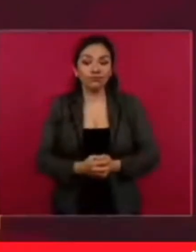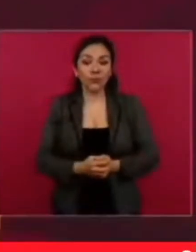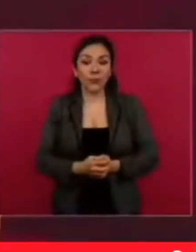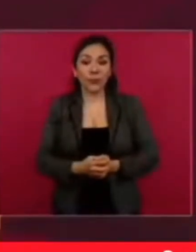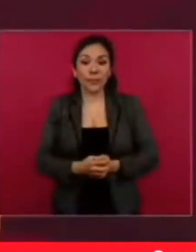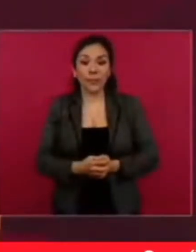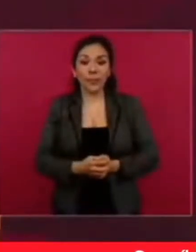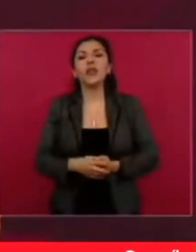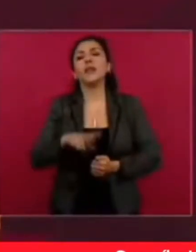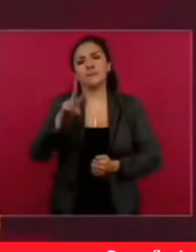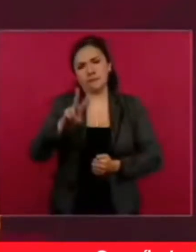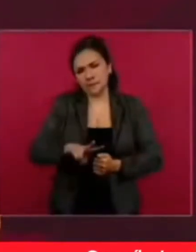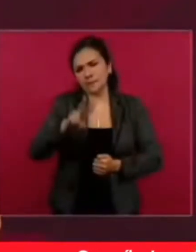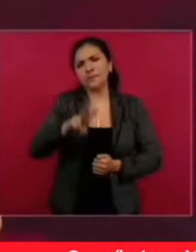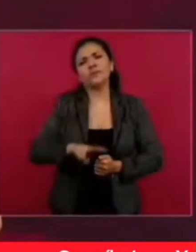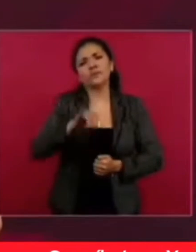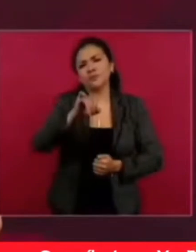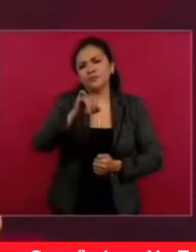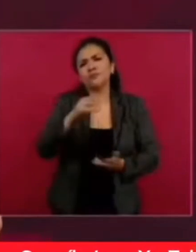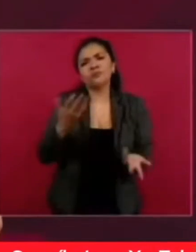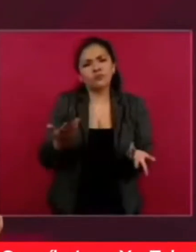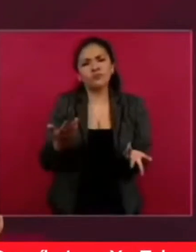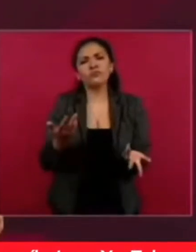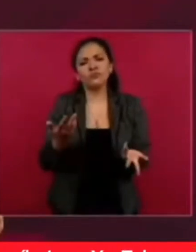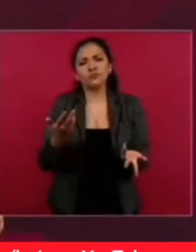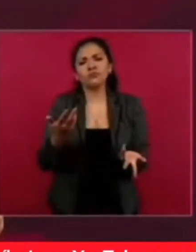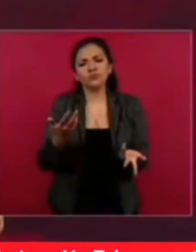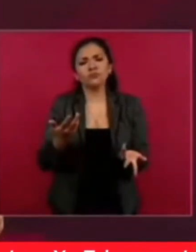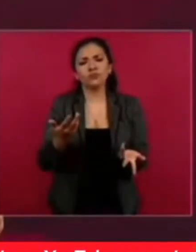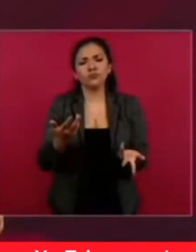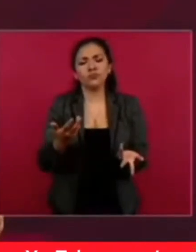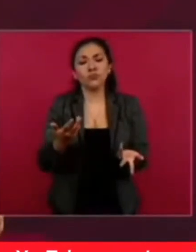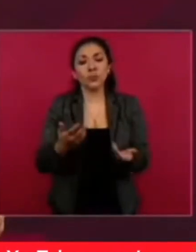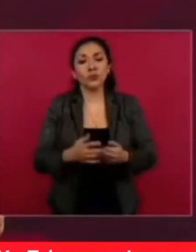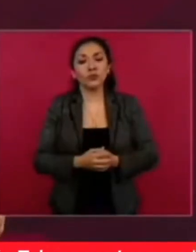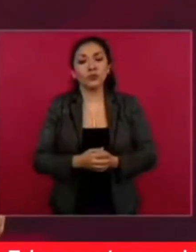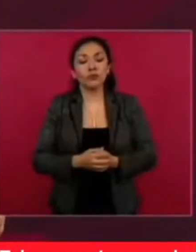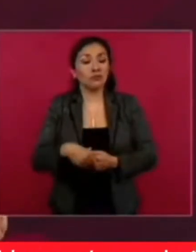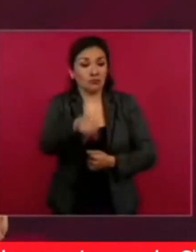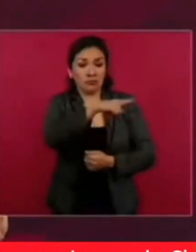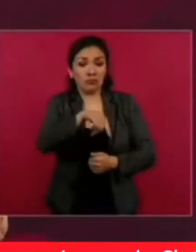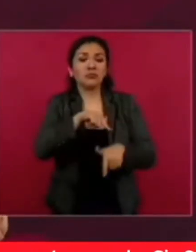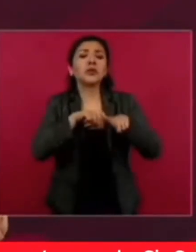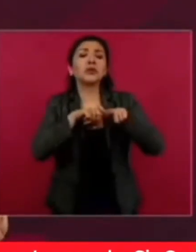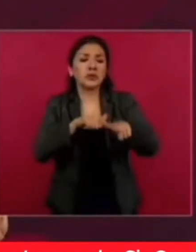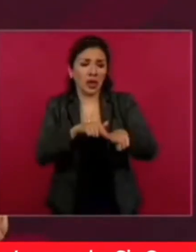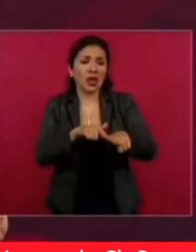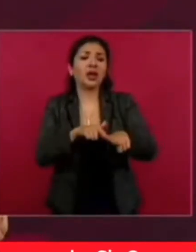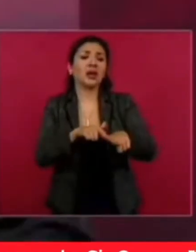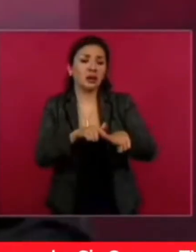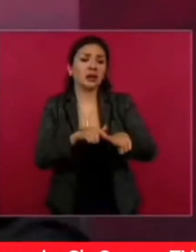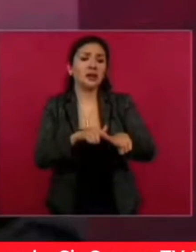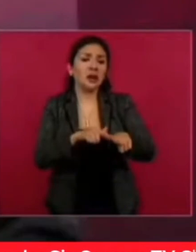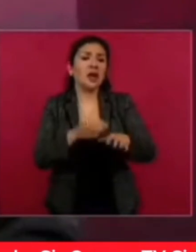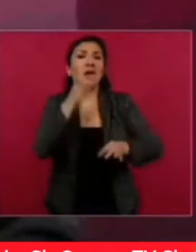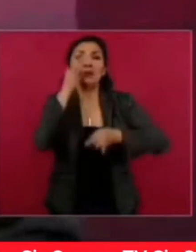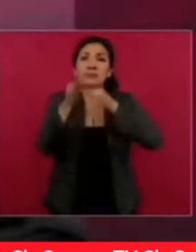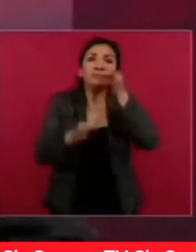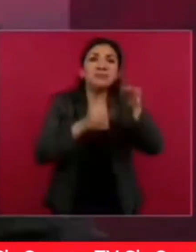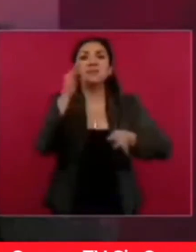Y claro que van a echar a andar